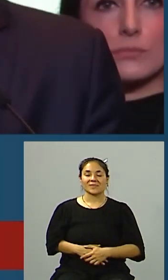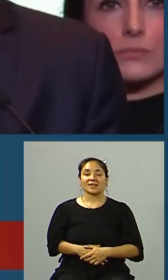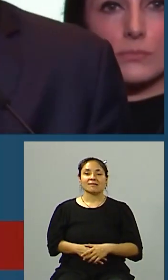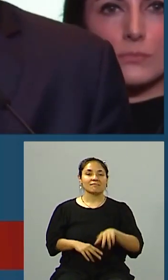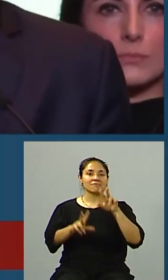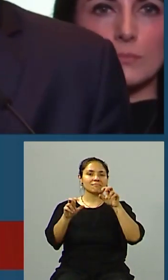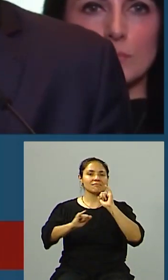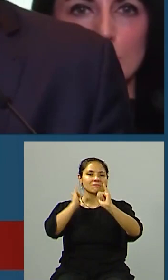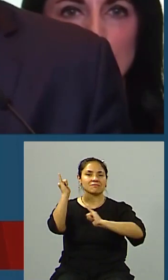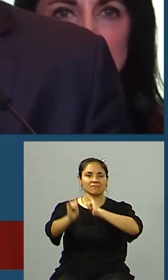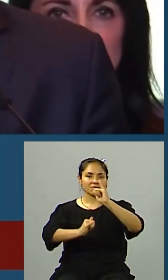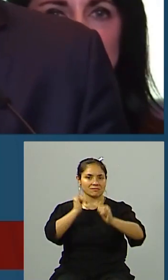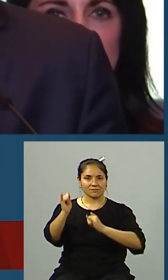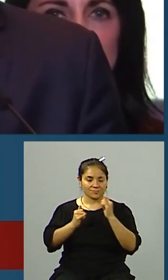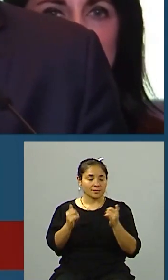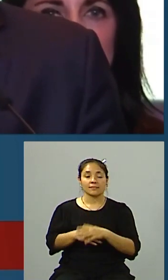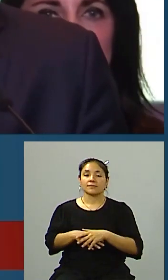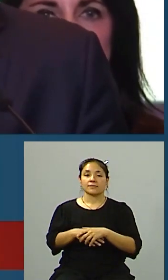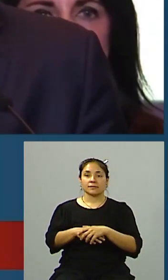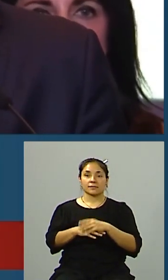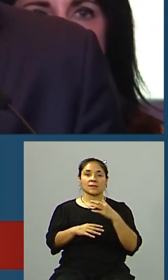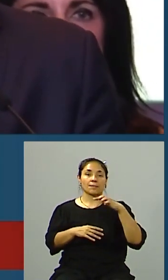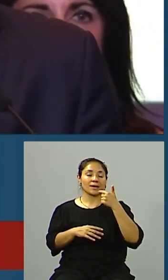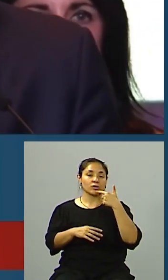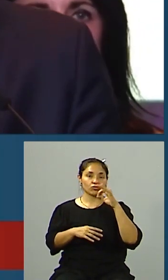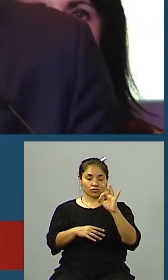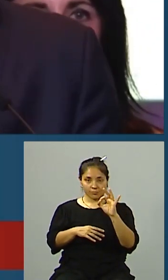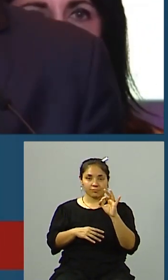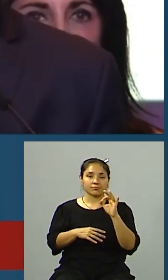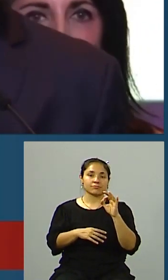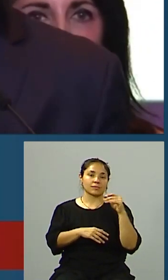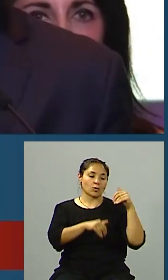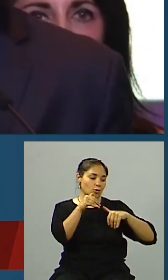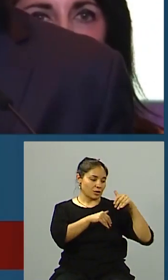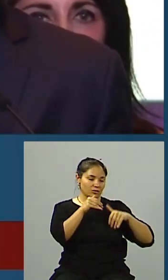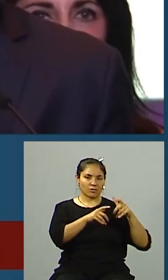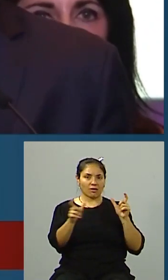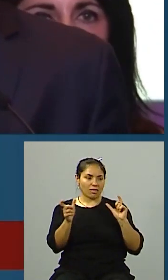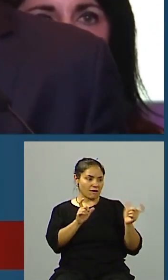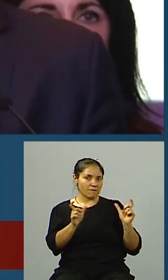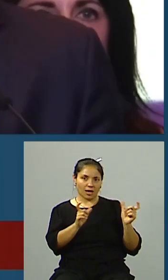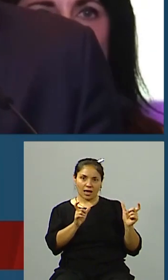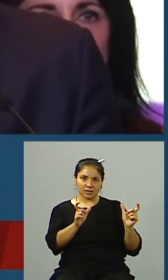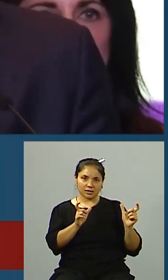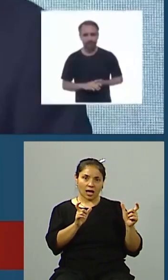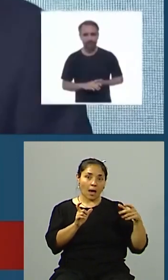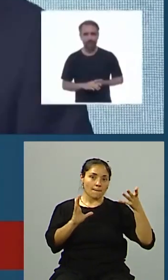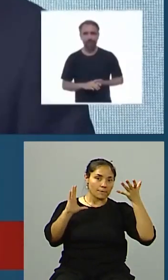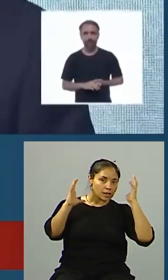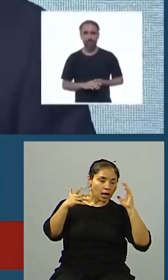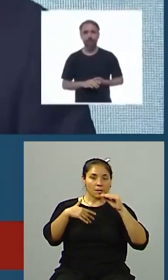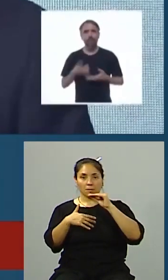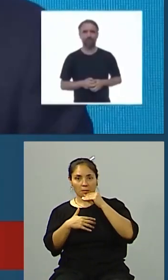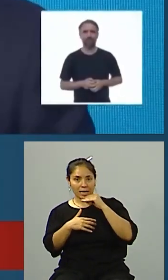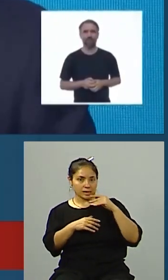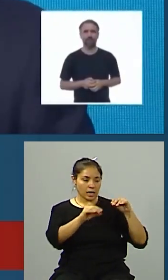del panorama, porque después del resultado de las PASO, con una diferencia bastante importante entre Sergio Massa y Javier Milei, digamos